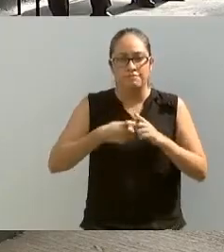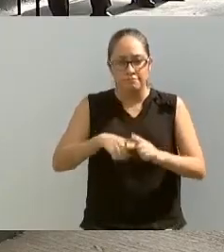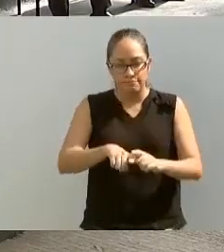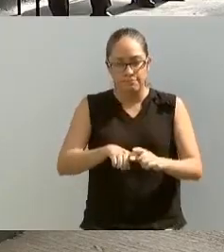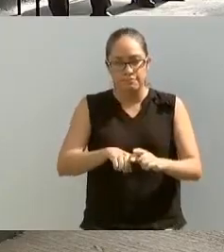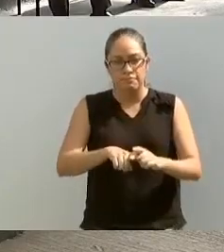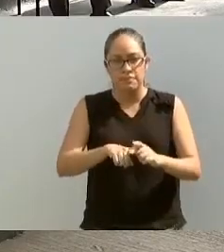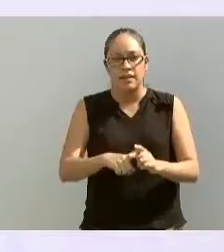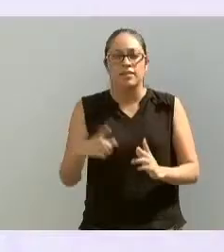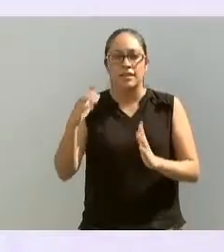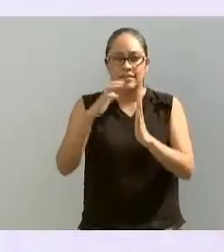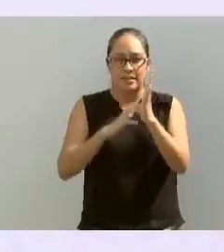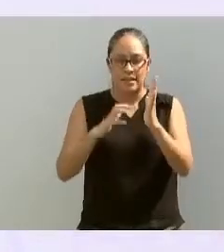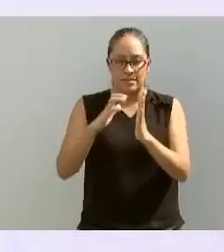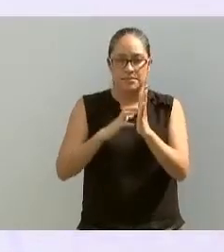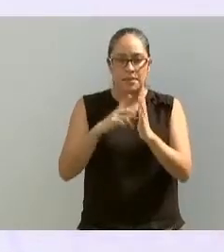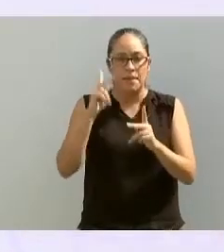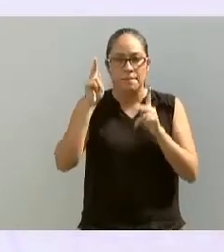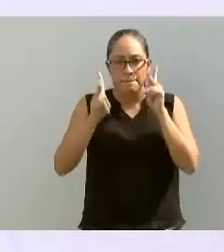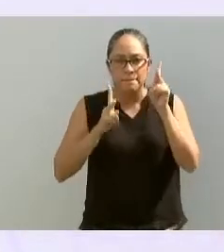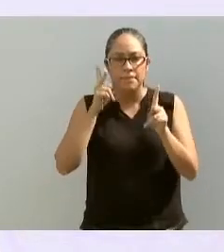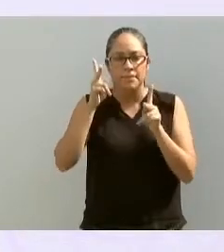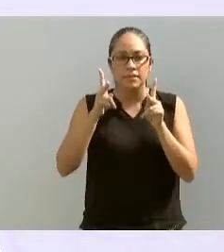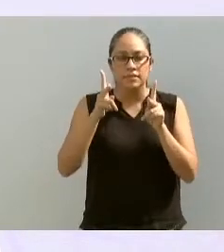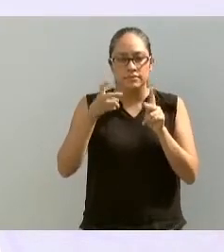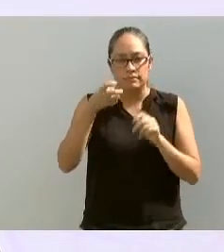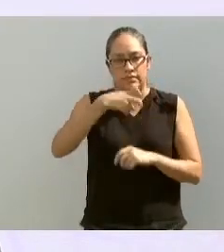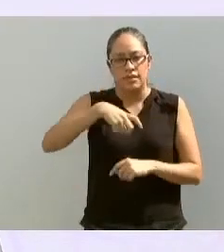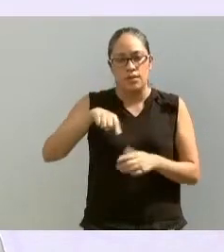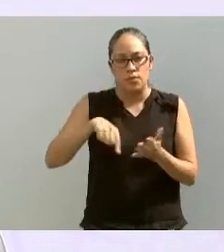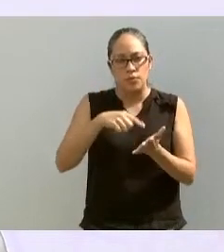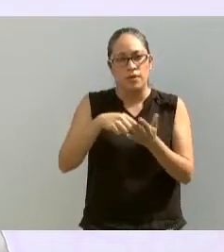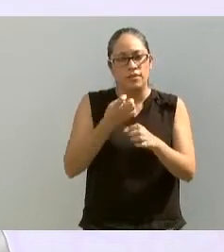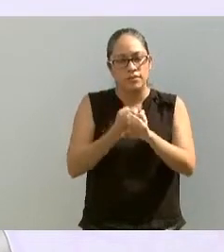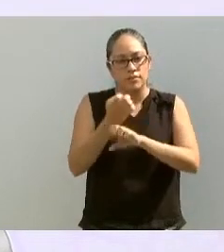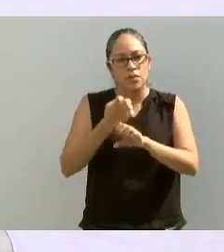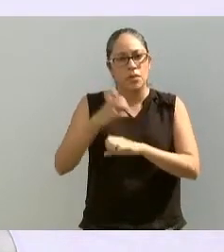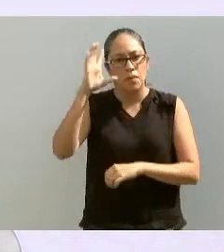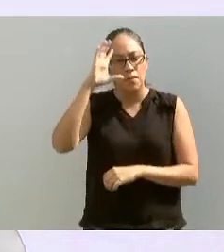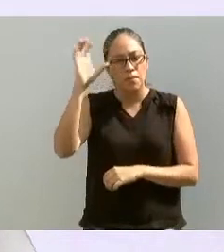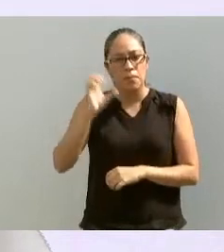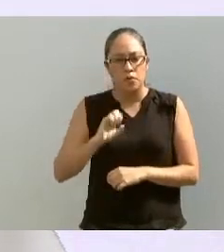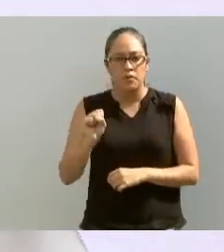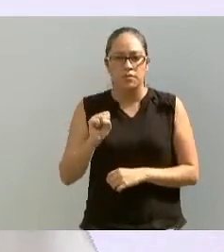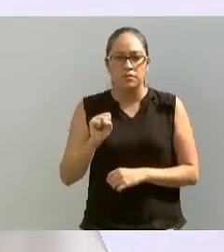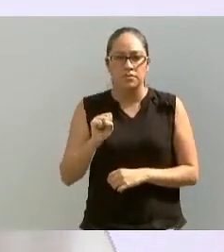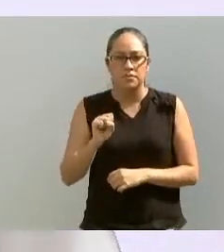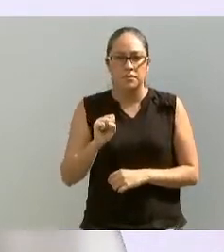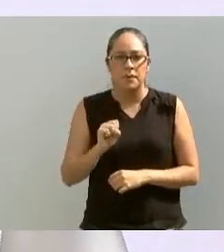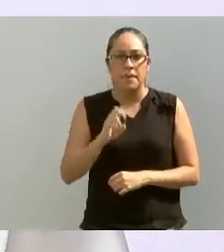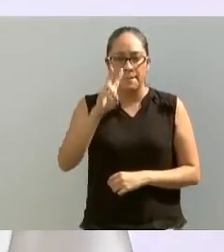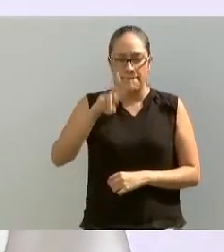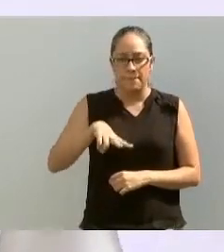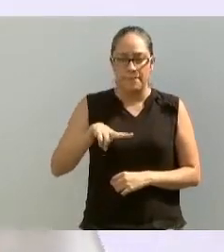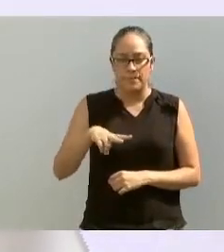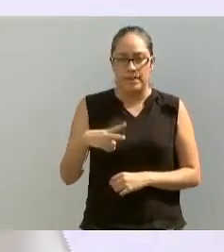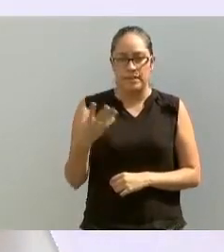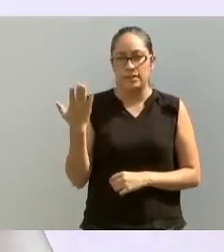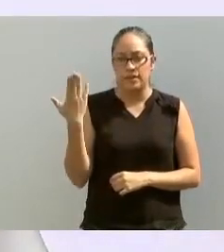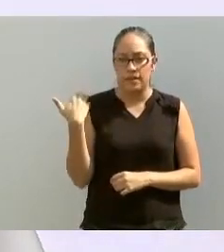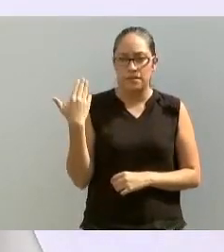Tlaltizapán una gira por el estado. La verdad que hace poco